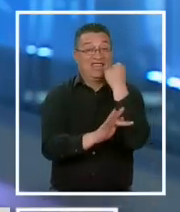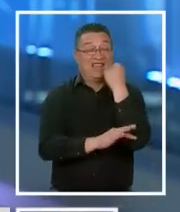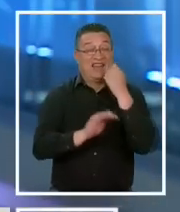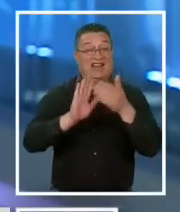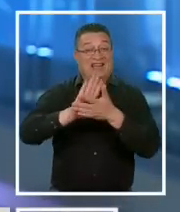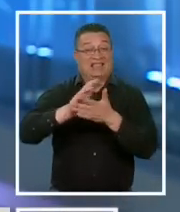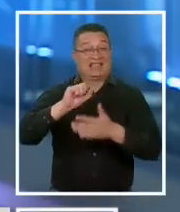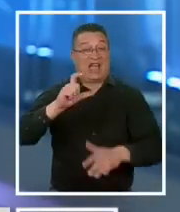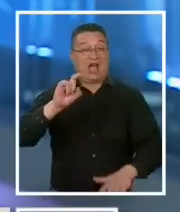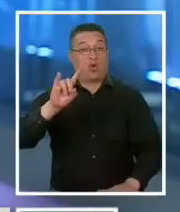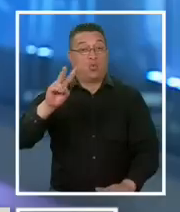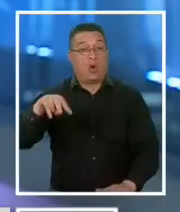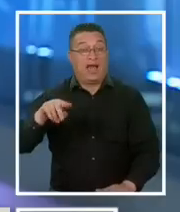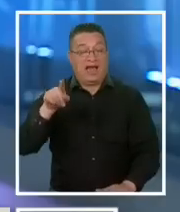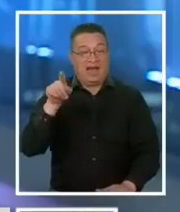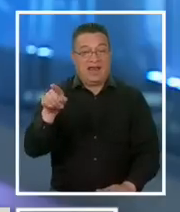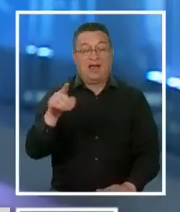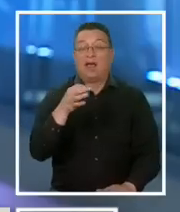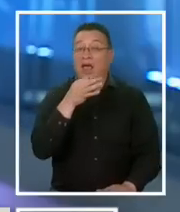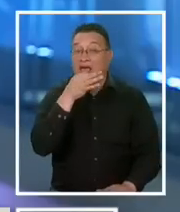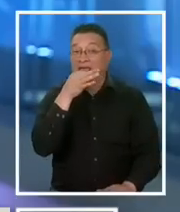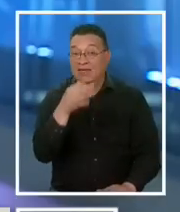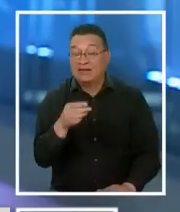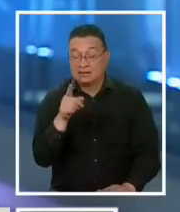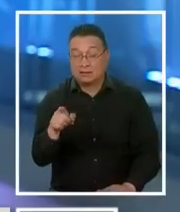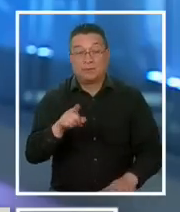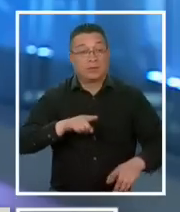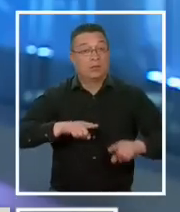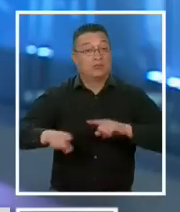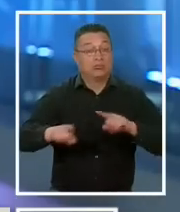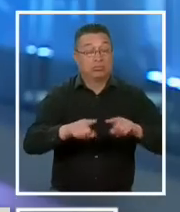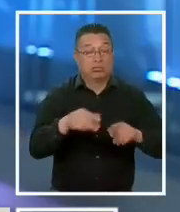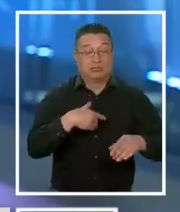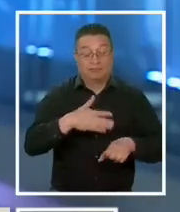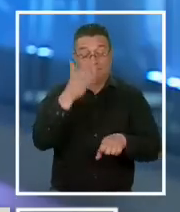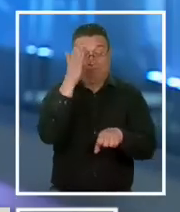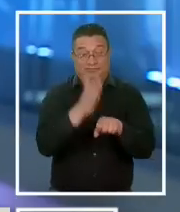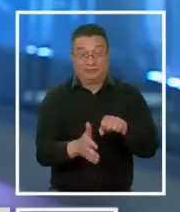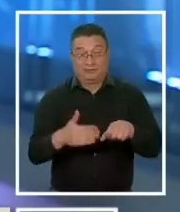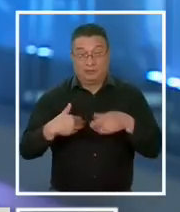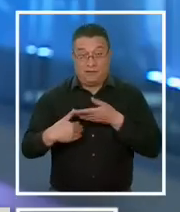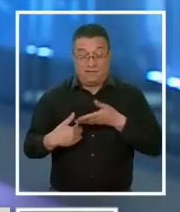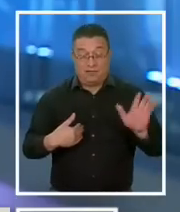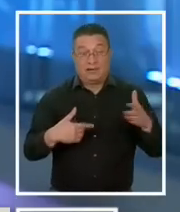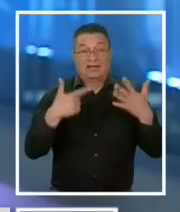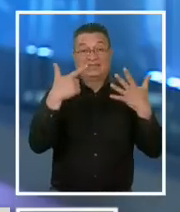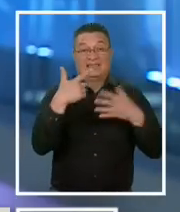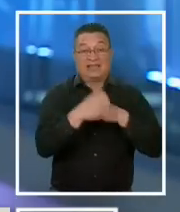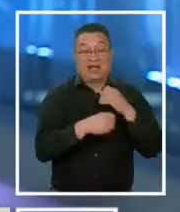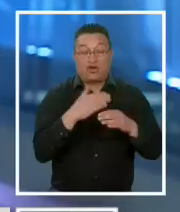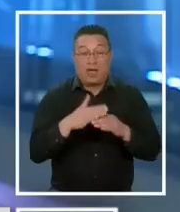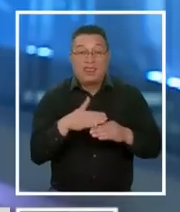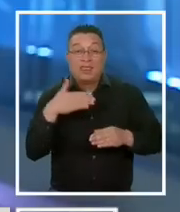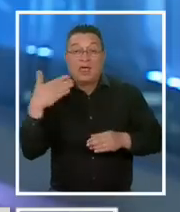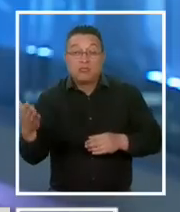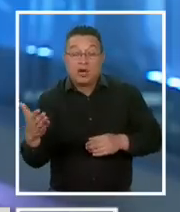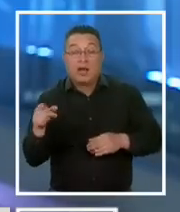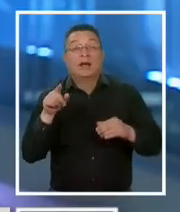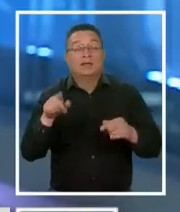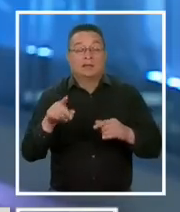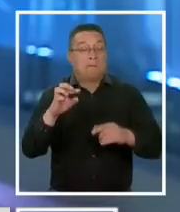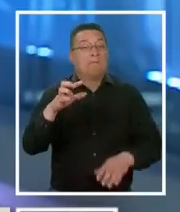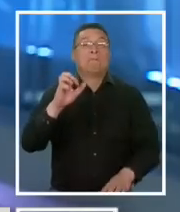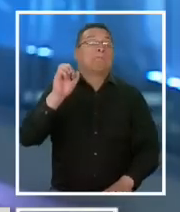Es que su gestión para los efectos de sacarme ese caso siete años después nos tiene con el caso